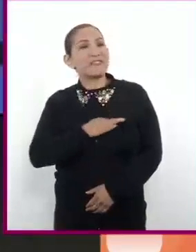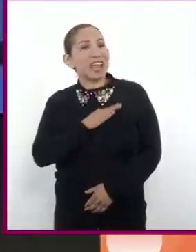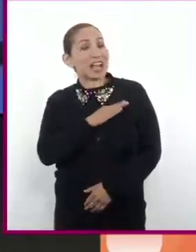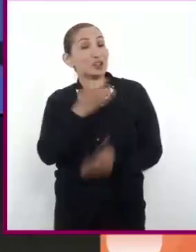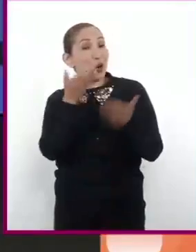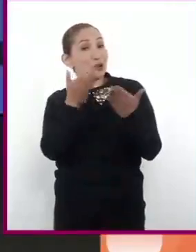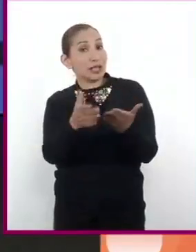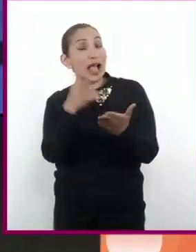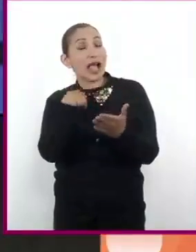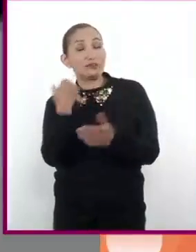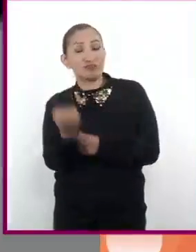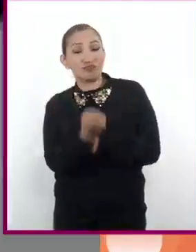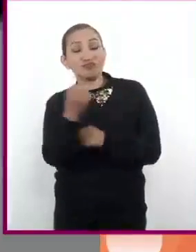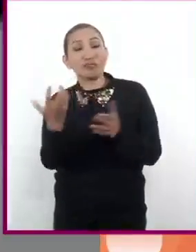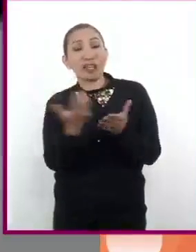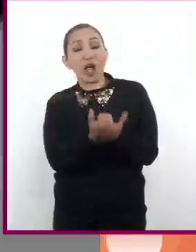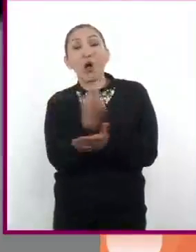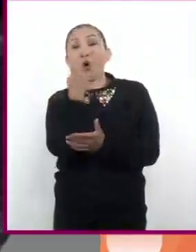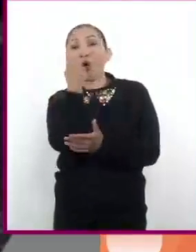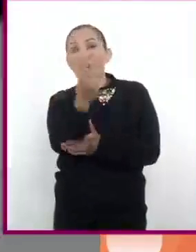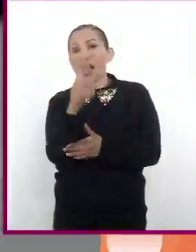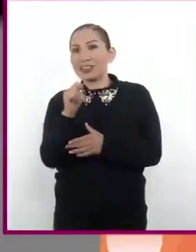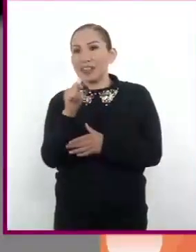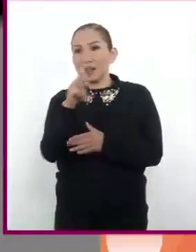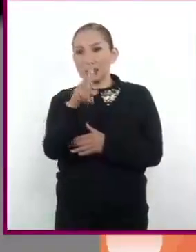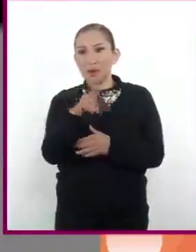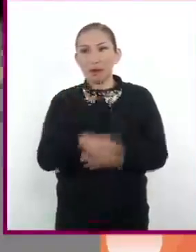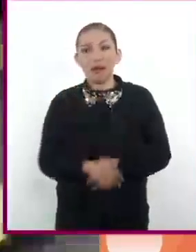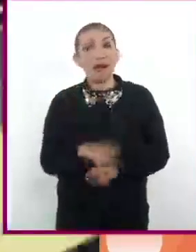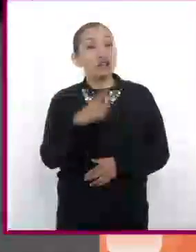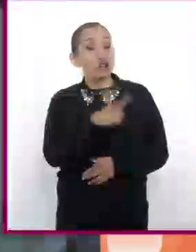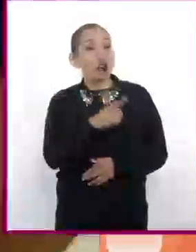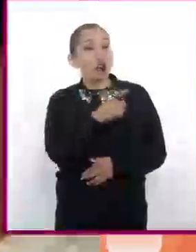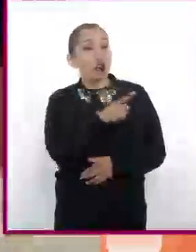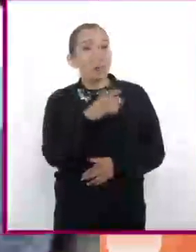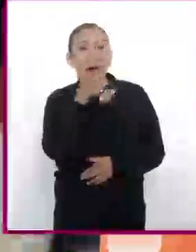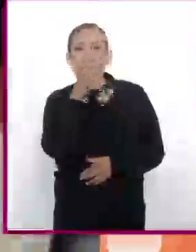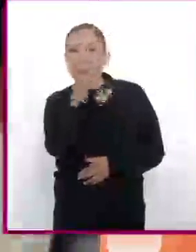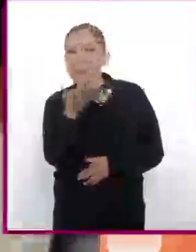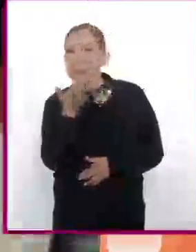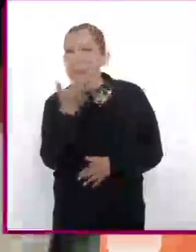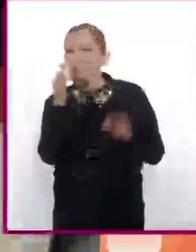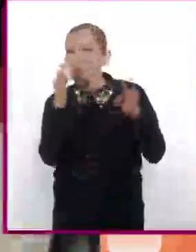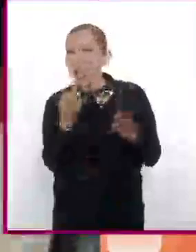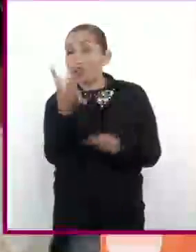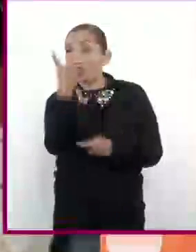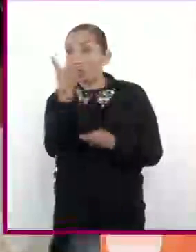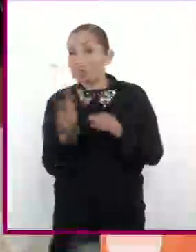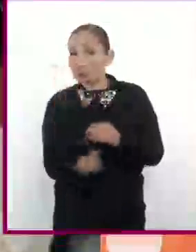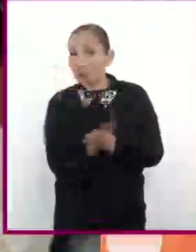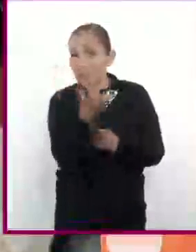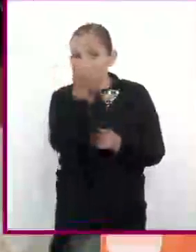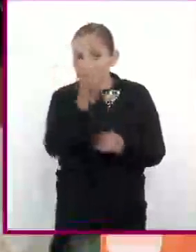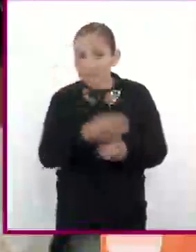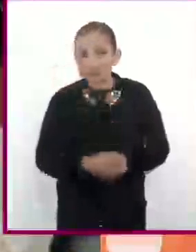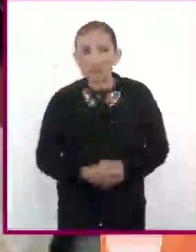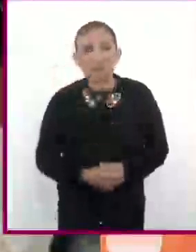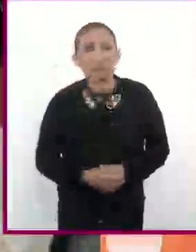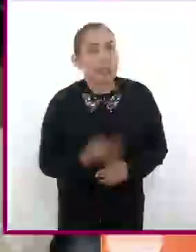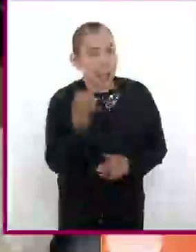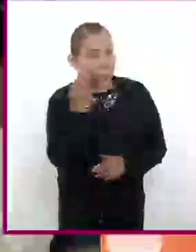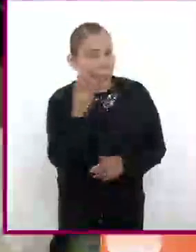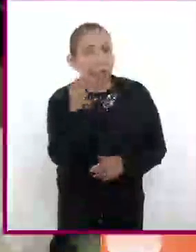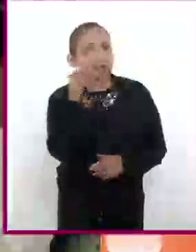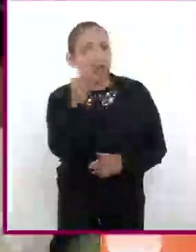¡Felicidades! Usted ha sido el afortunado ganador de una televisión. Solo tiene que contestar correctamente 2 preguntas. Ajá. A